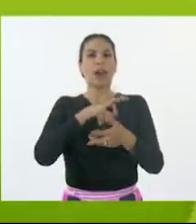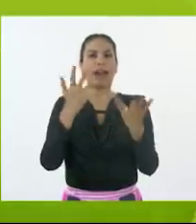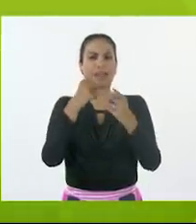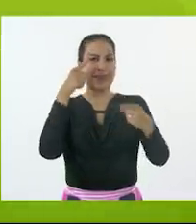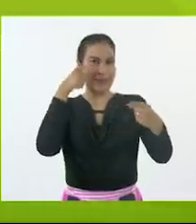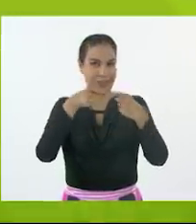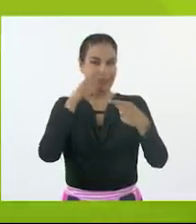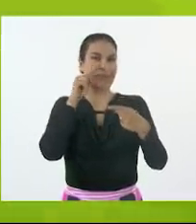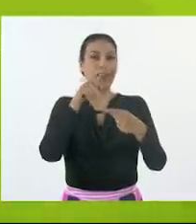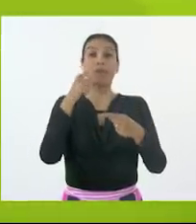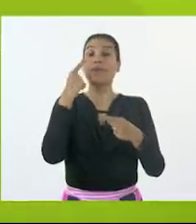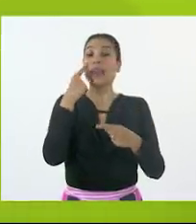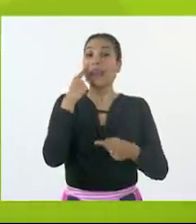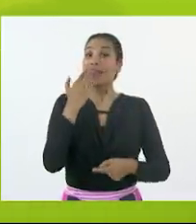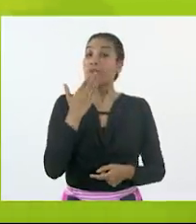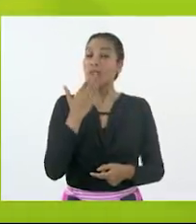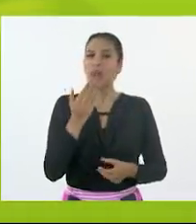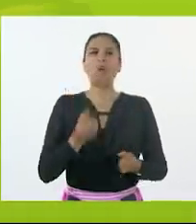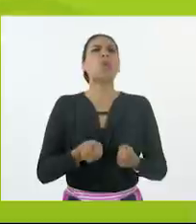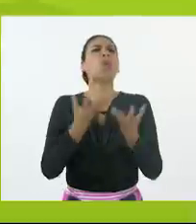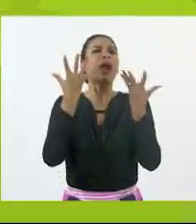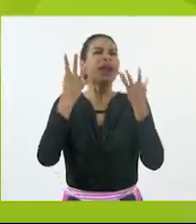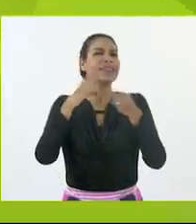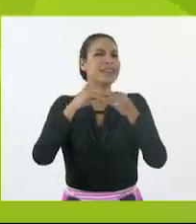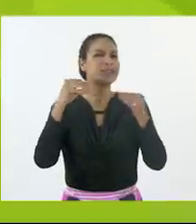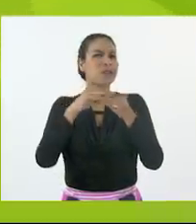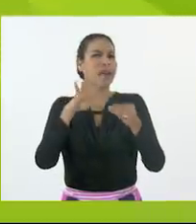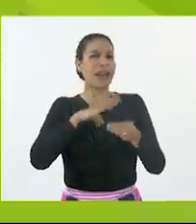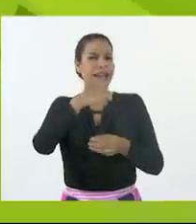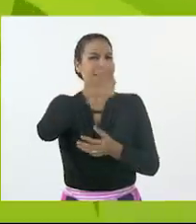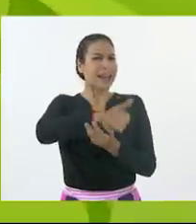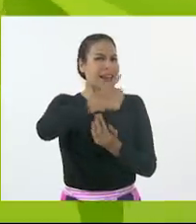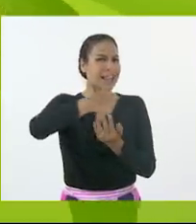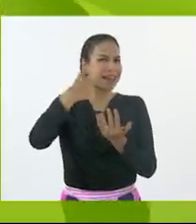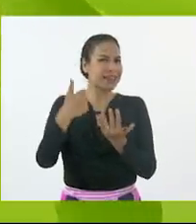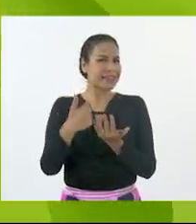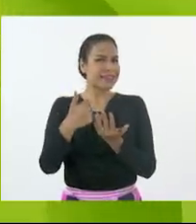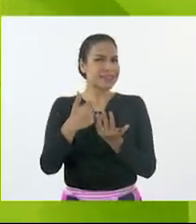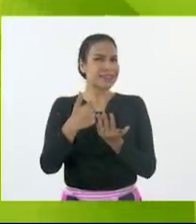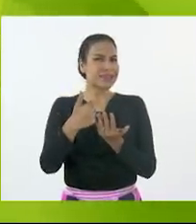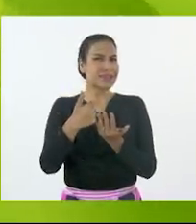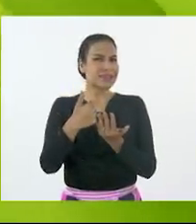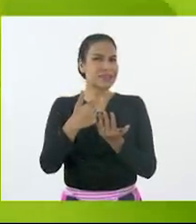reto. Fíjate bien, ¿cuántas frutas hay de cada una?